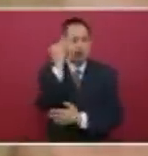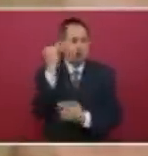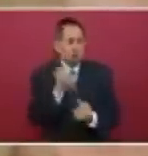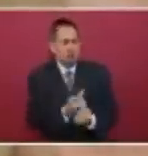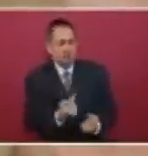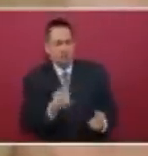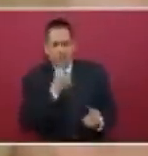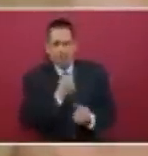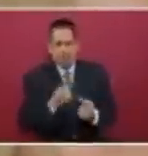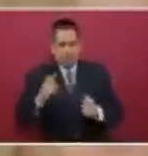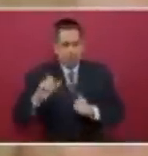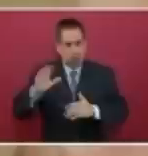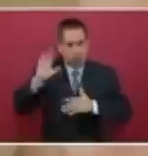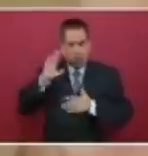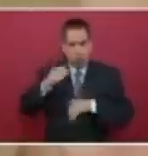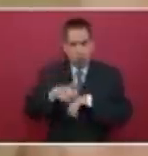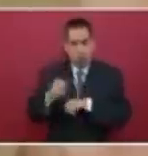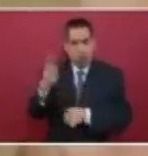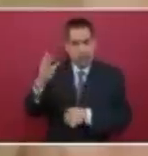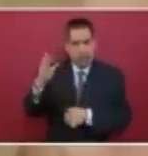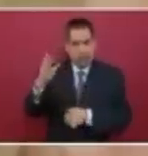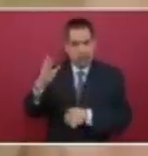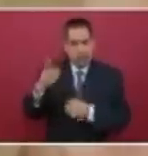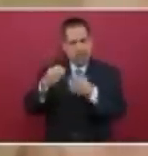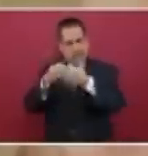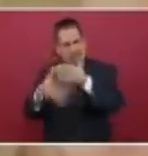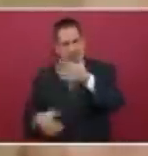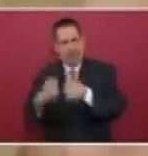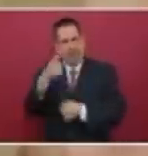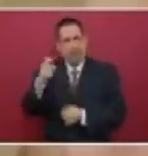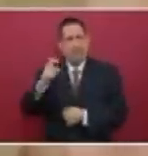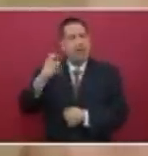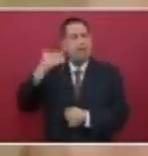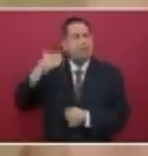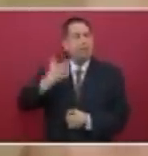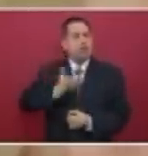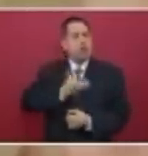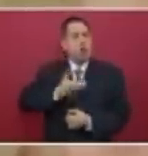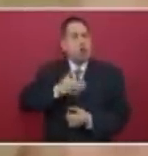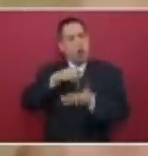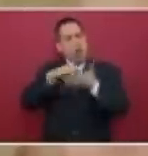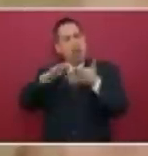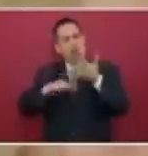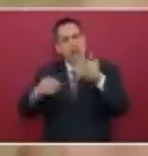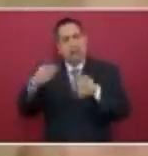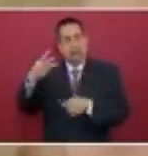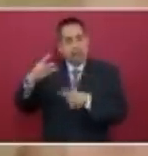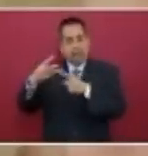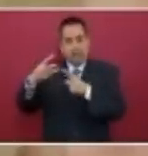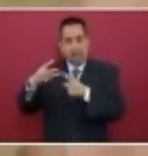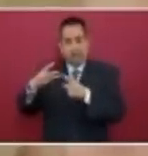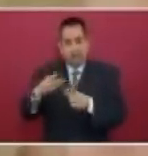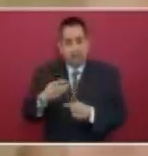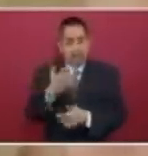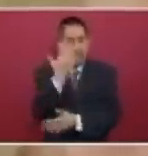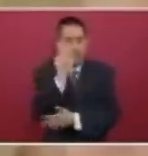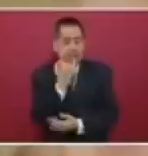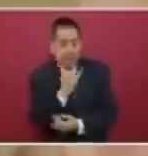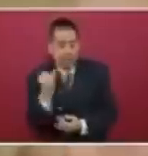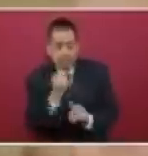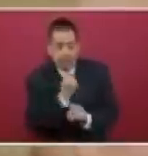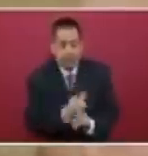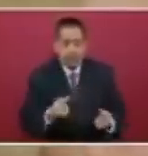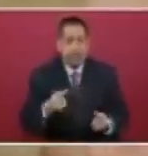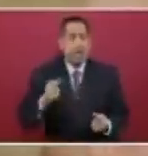su compromiso tres de los 100 que leyó en el zócalo decía se mantendrán las estancias infantiles de la